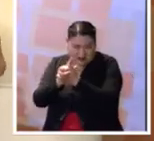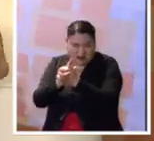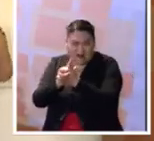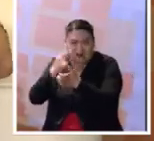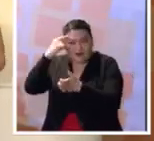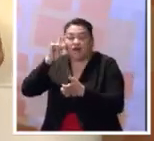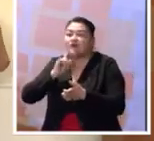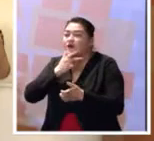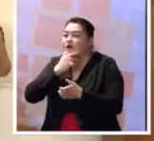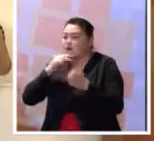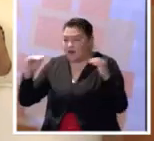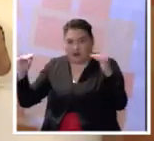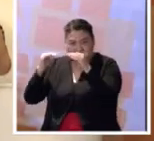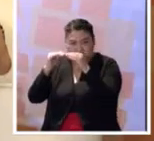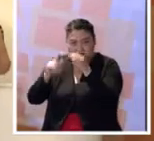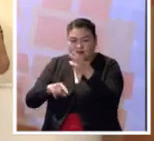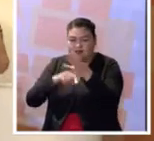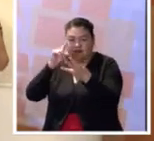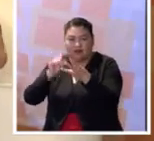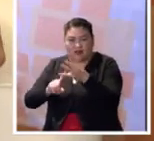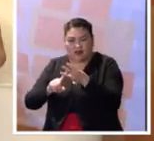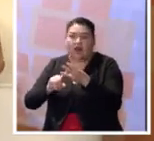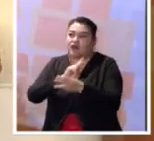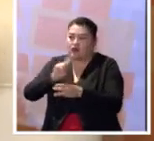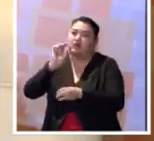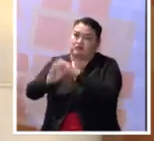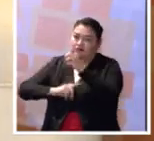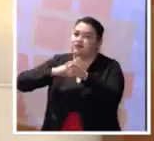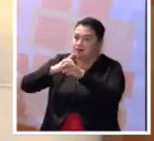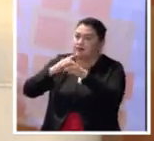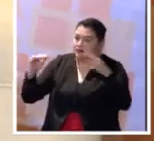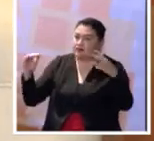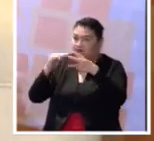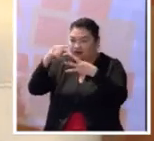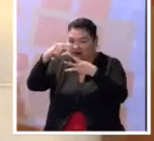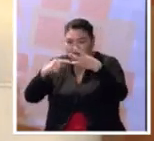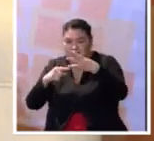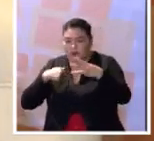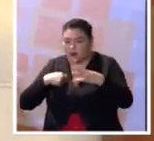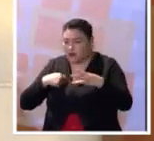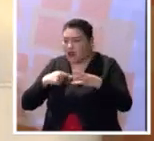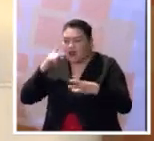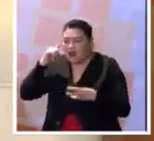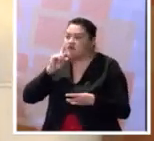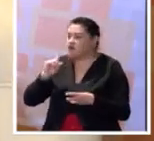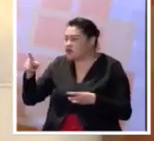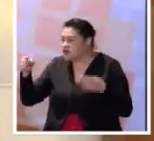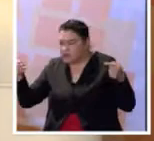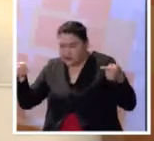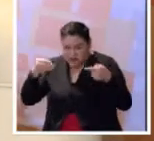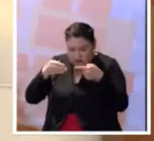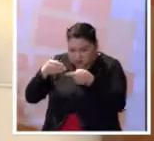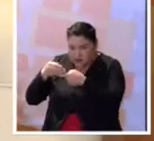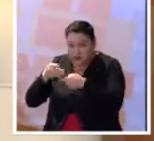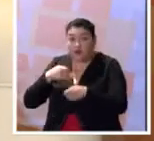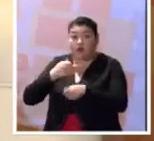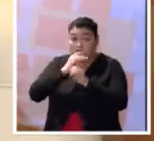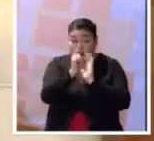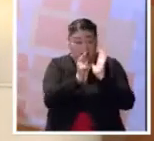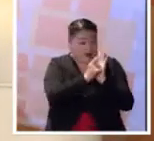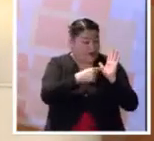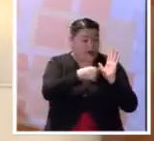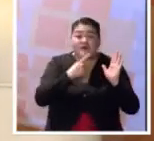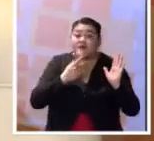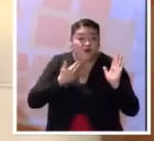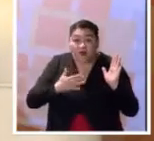trato igualitario, pero también a una igualdad sustantiva. Sin duda, este tipo de retos que no están previstos en la ley, en los hechos no los